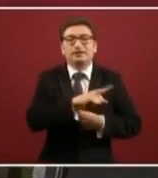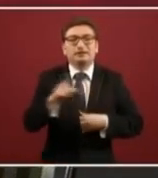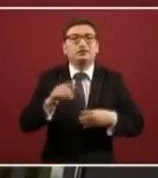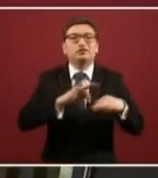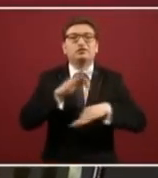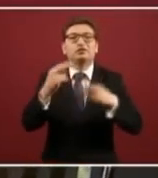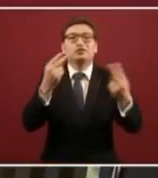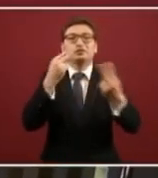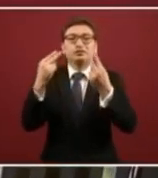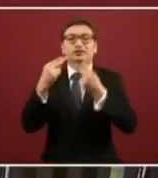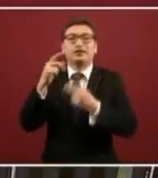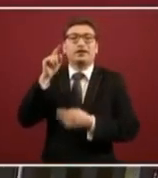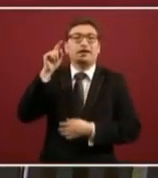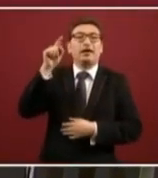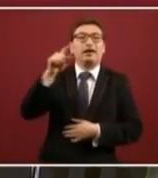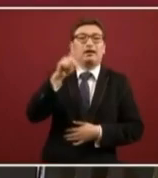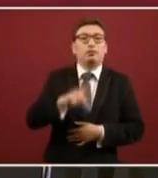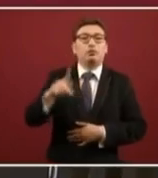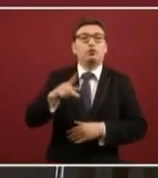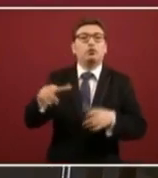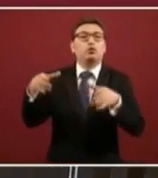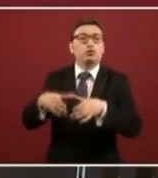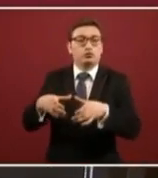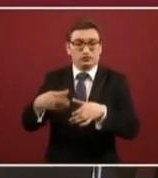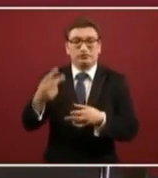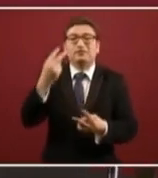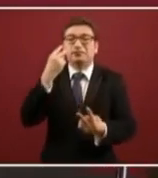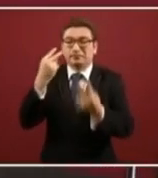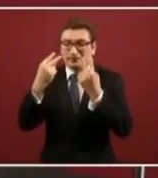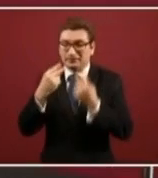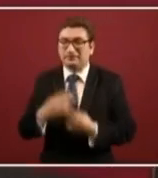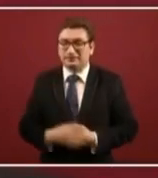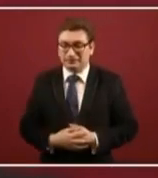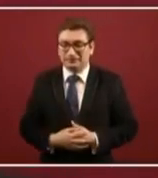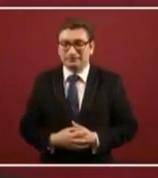las comunidades, en los pueblos,